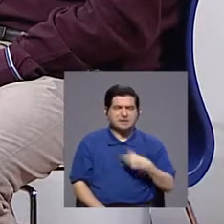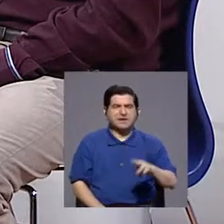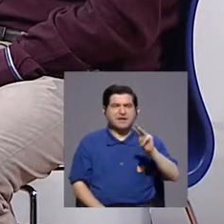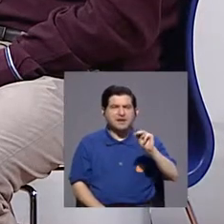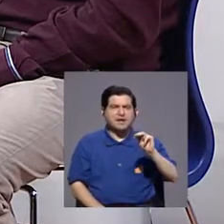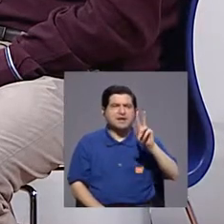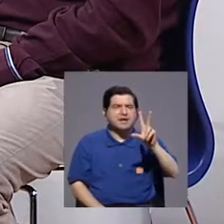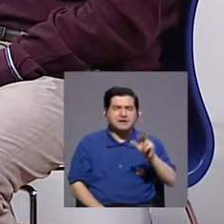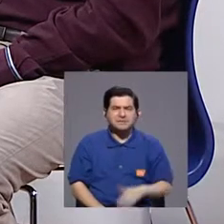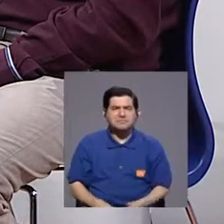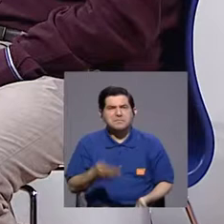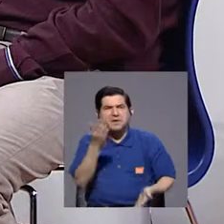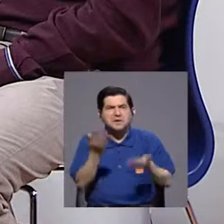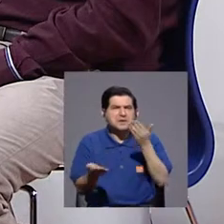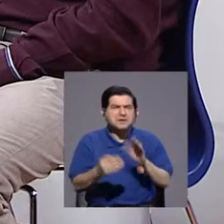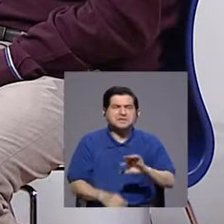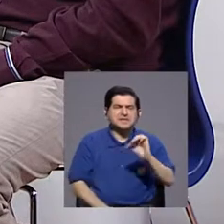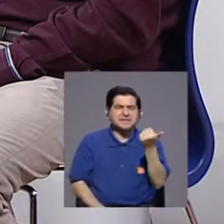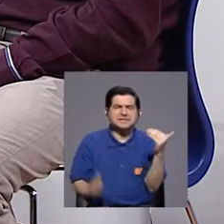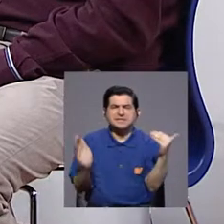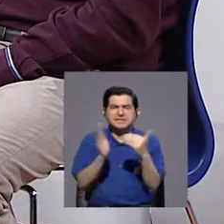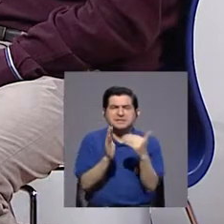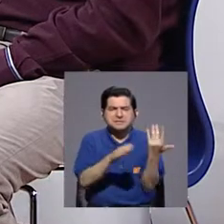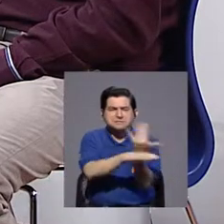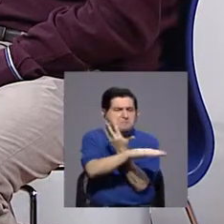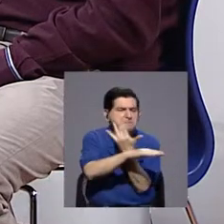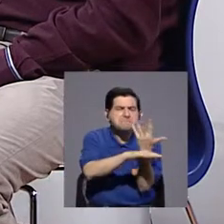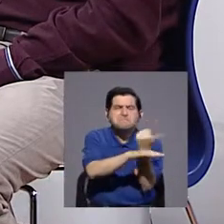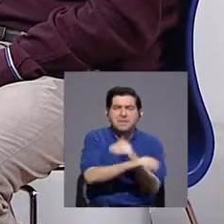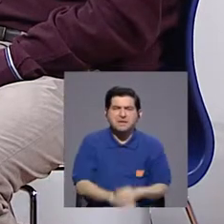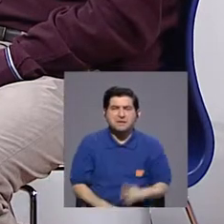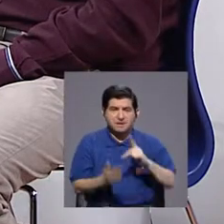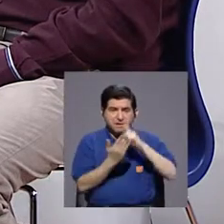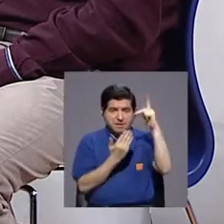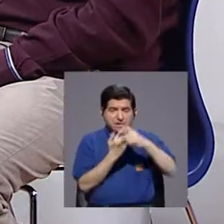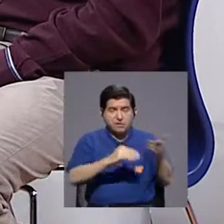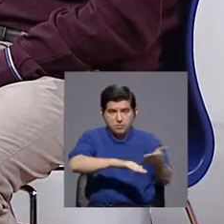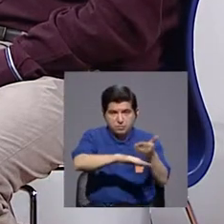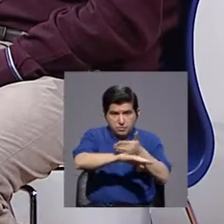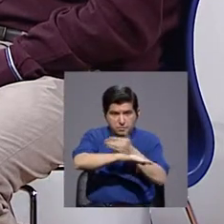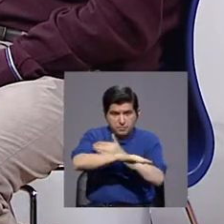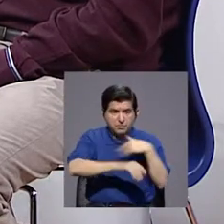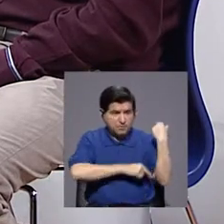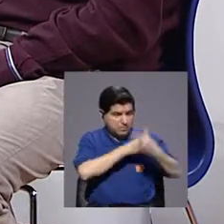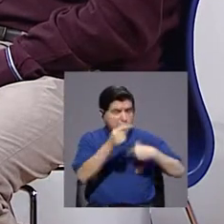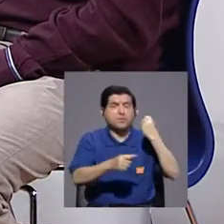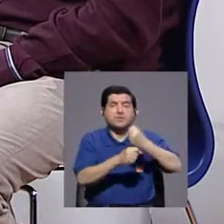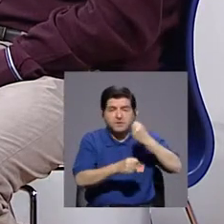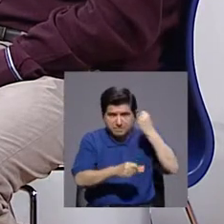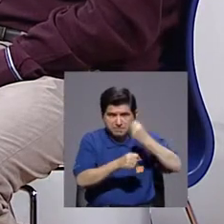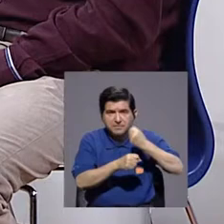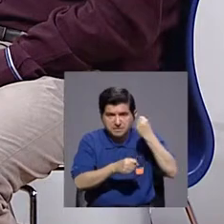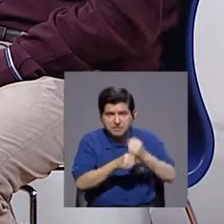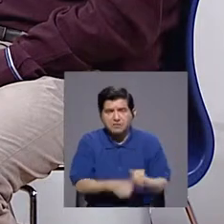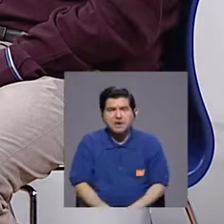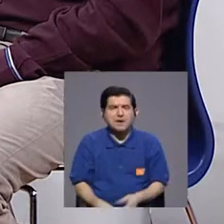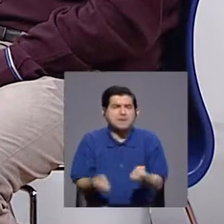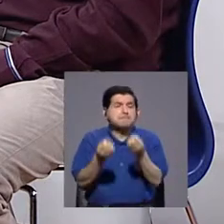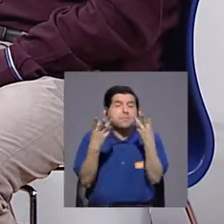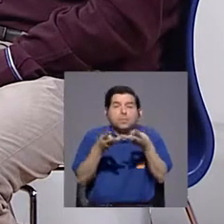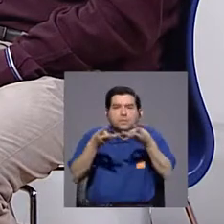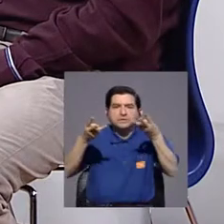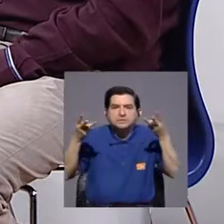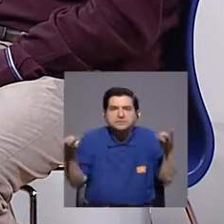pueden haber alrededor de unas diez mil plantas entonces en un programa de mejoramiento genético tenemos que trabajar con una gran cantidad de